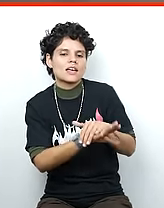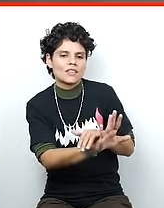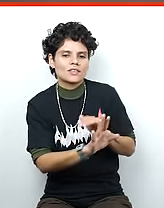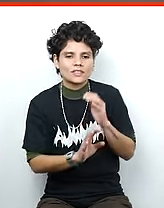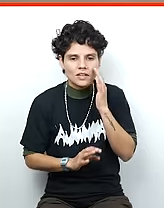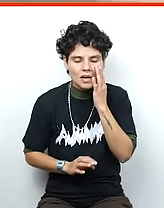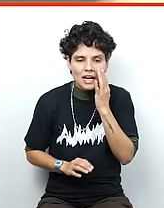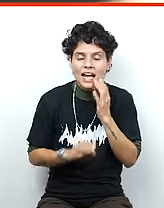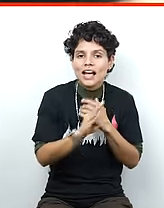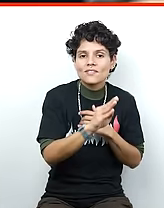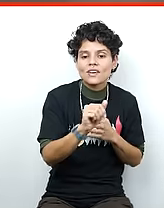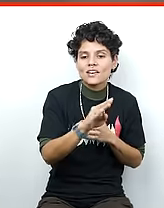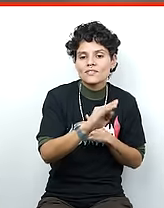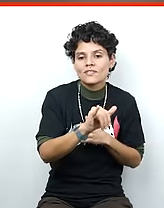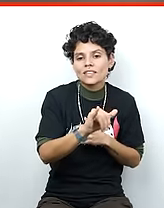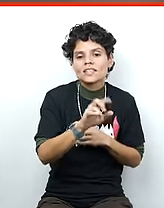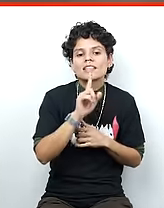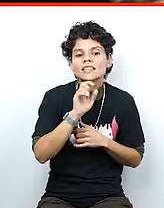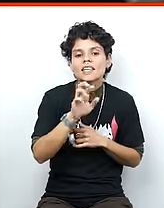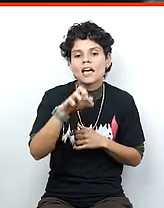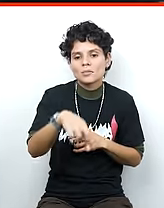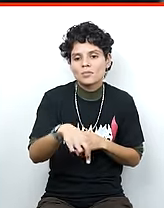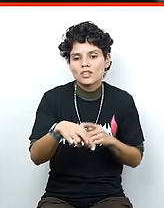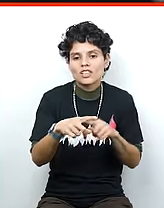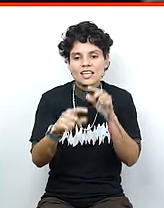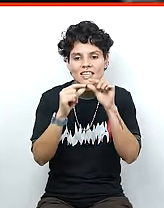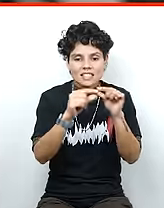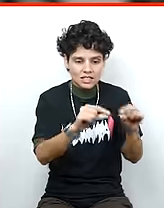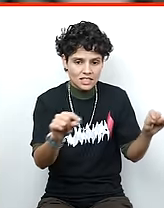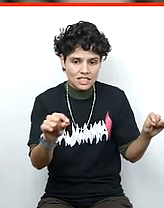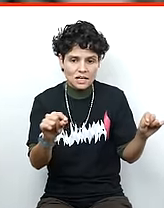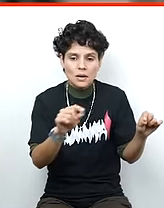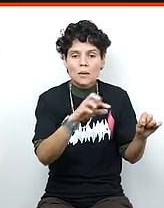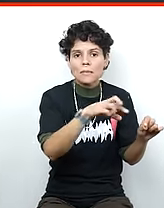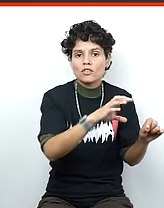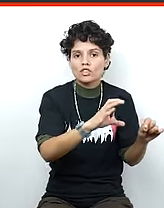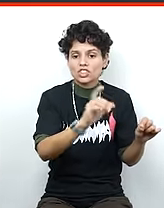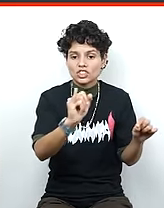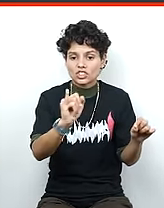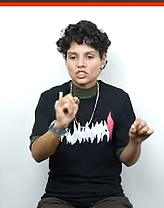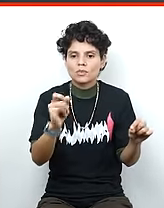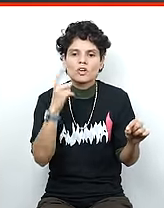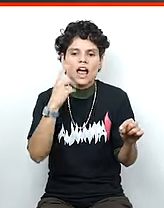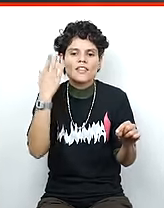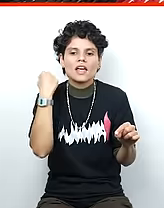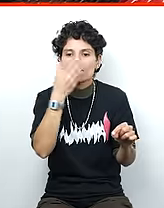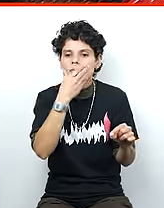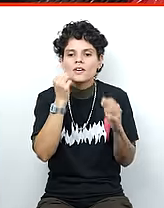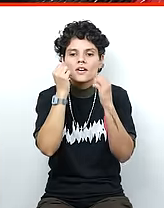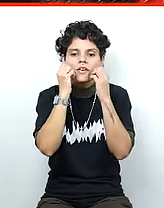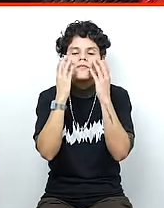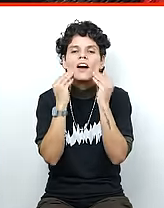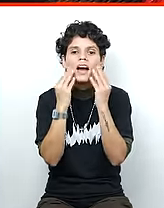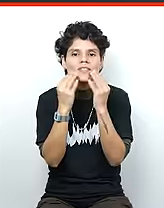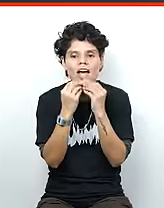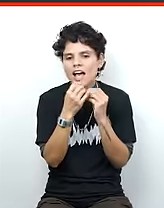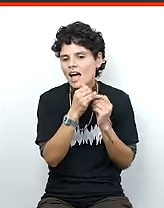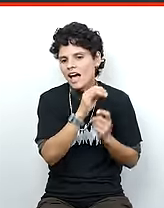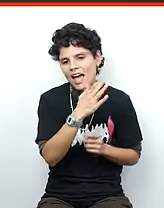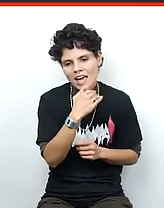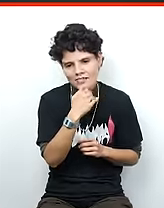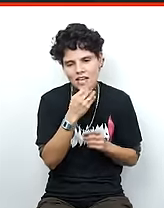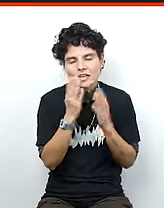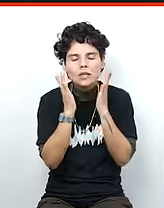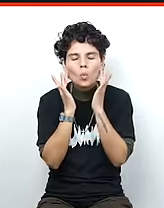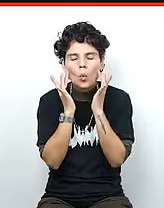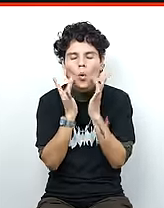valió verga ya. ¿Y ahí era el Baby Trap? Ah, era Baby Trap. Decía, dice Pablo Chile, Baby Trap. Sí, que en ese tiempo lo tenía barba. De hecho, me costó careta para que me saliera la